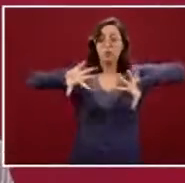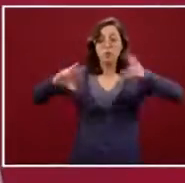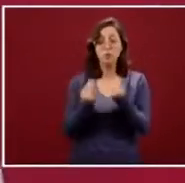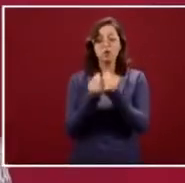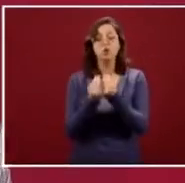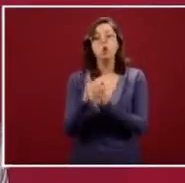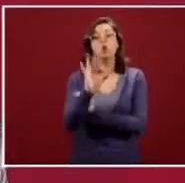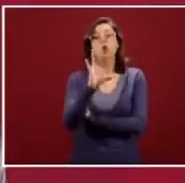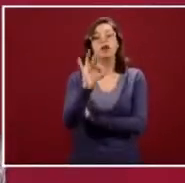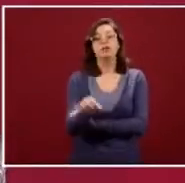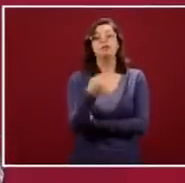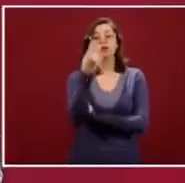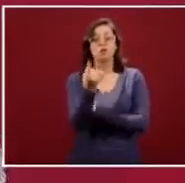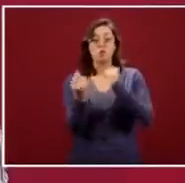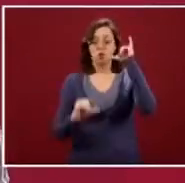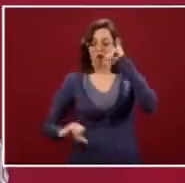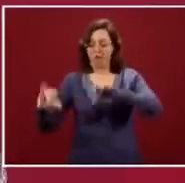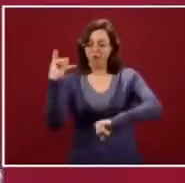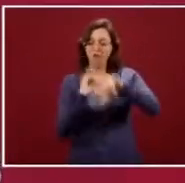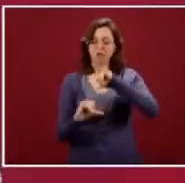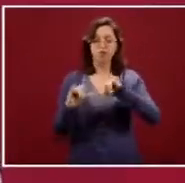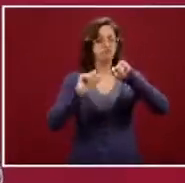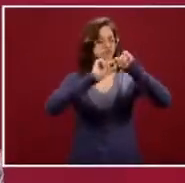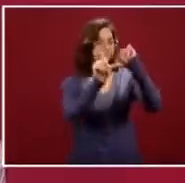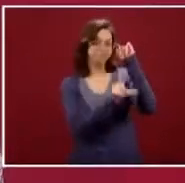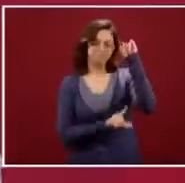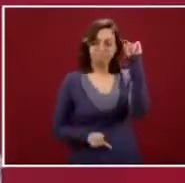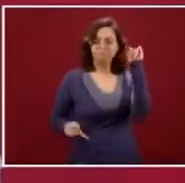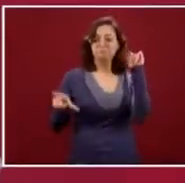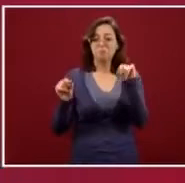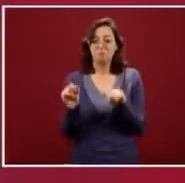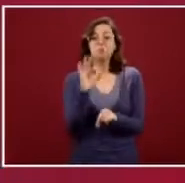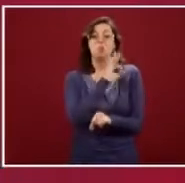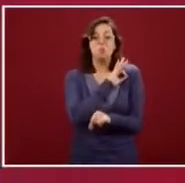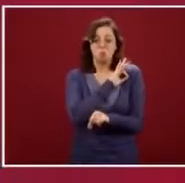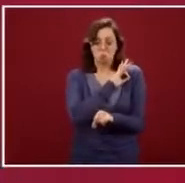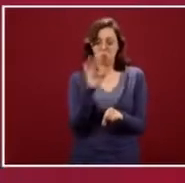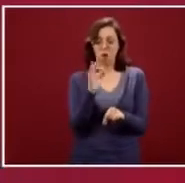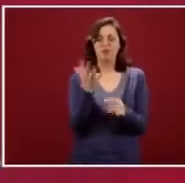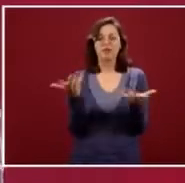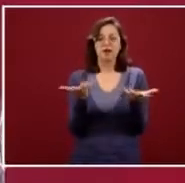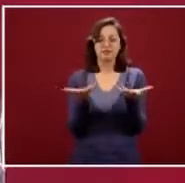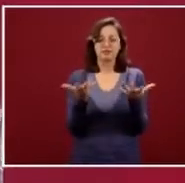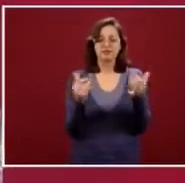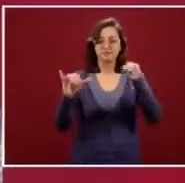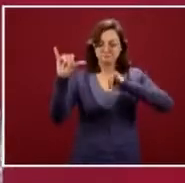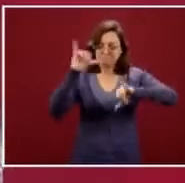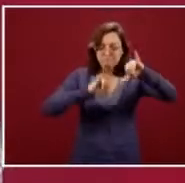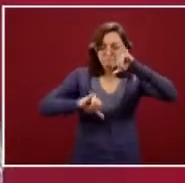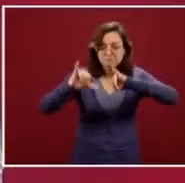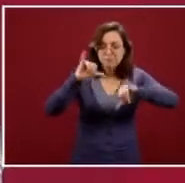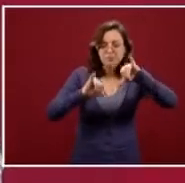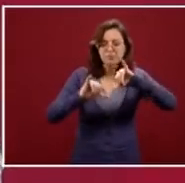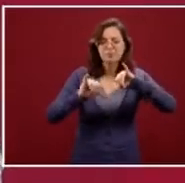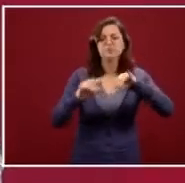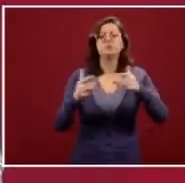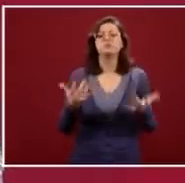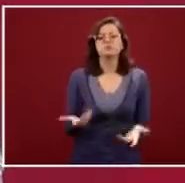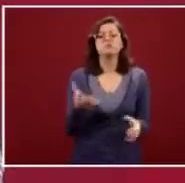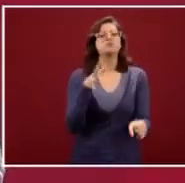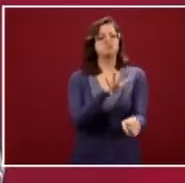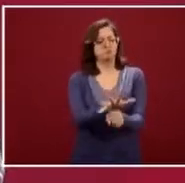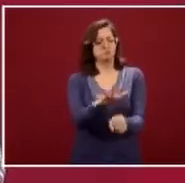41 laboratorios que abarcan todo el país. En sentido estricto, estos laboratorios son suficientes para